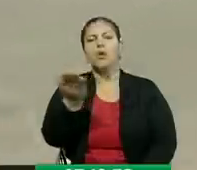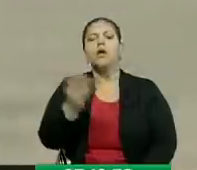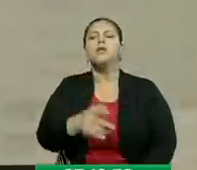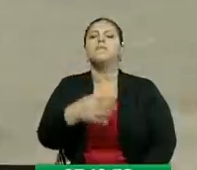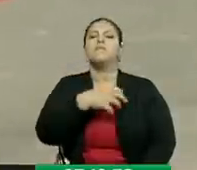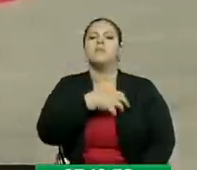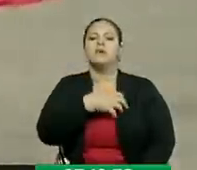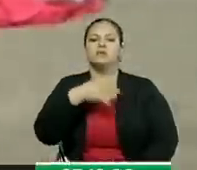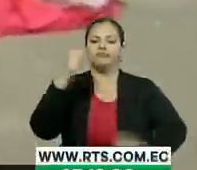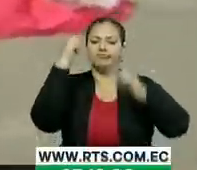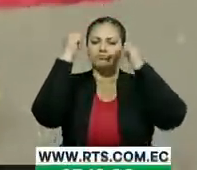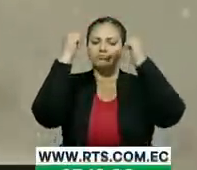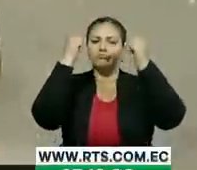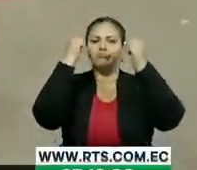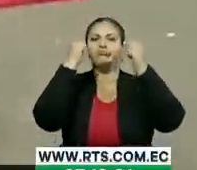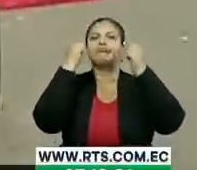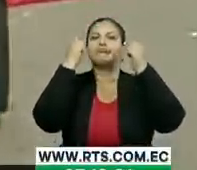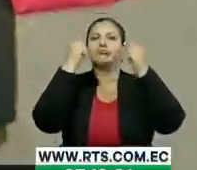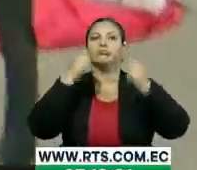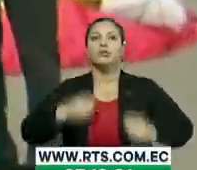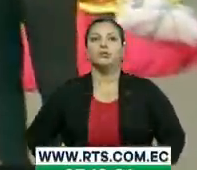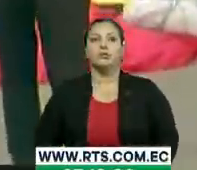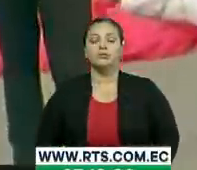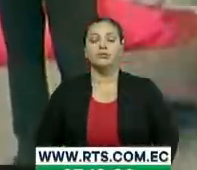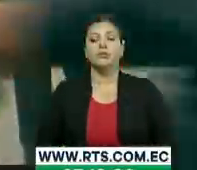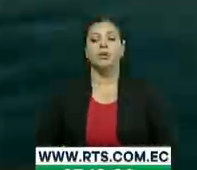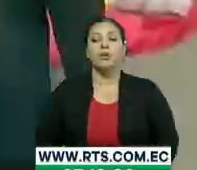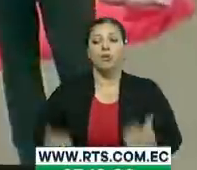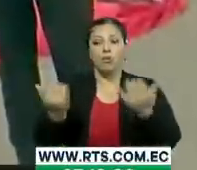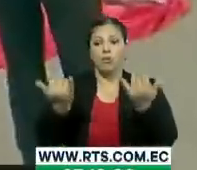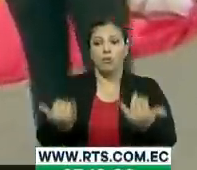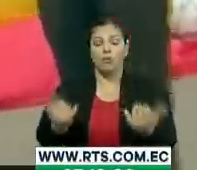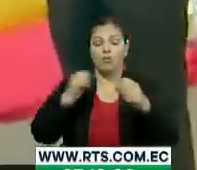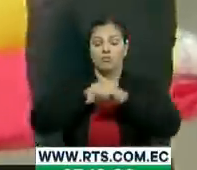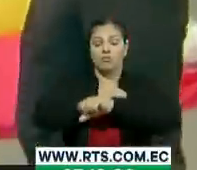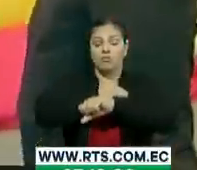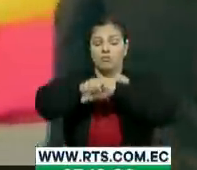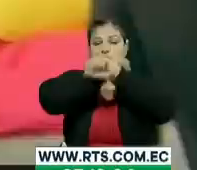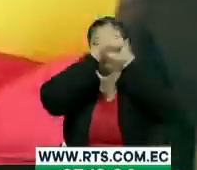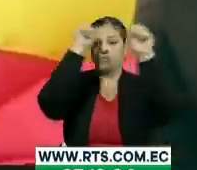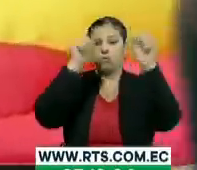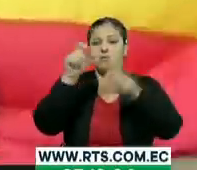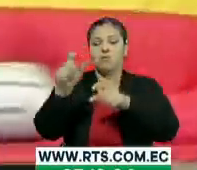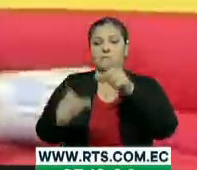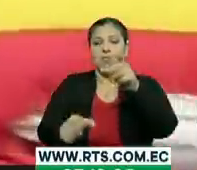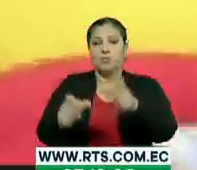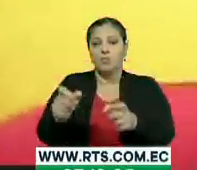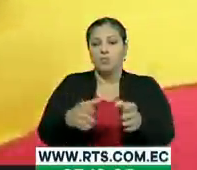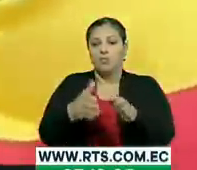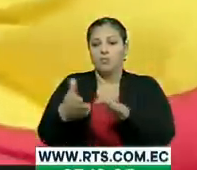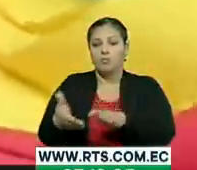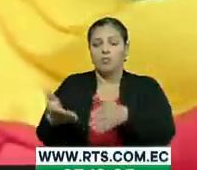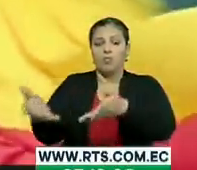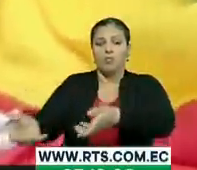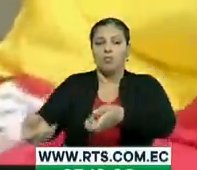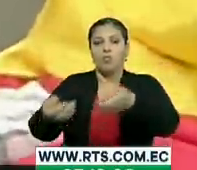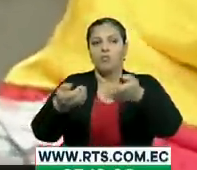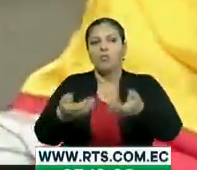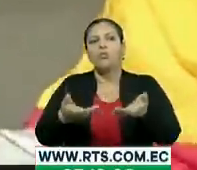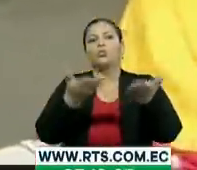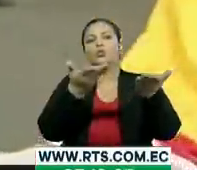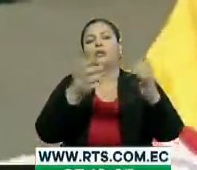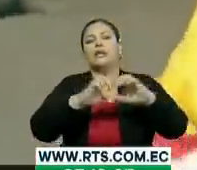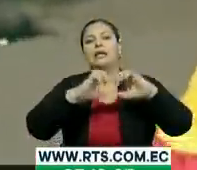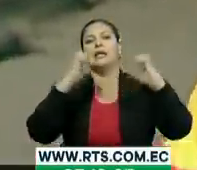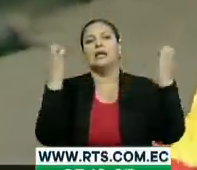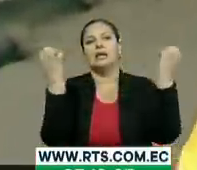cadáveres que fueron trasladados desde muy temprano en la madrugada hasta este sector para recibir el velatorio